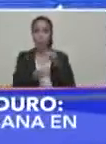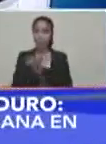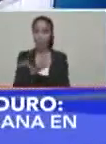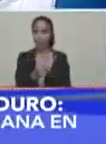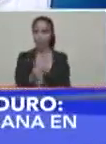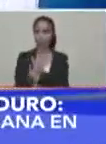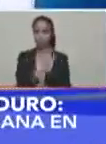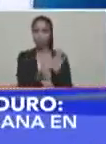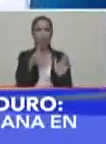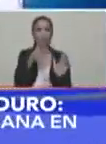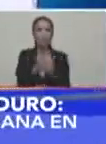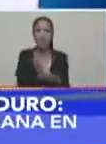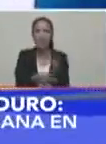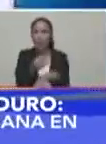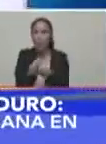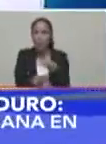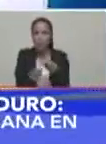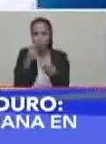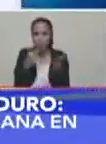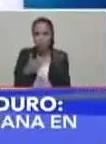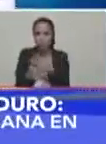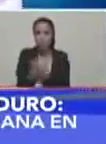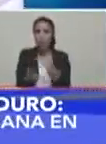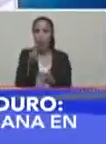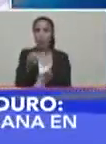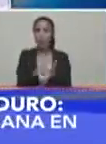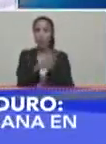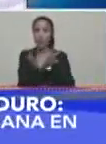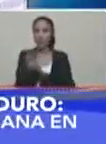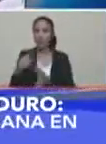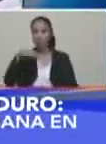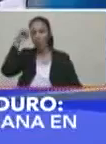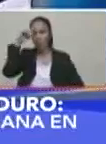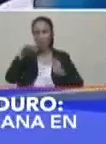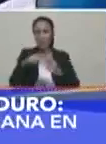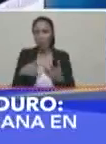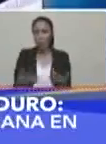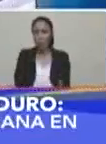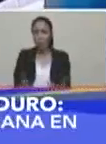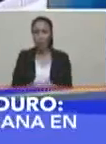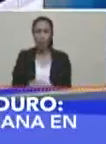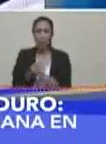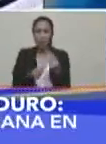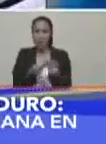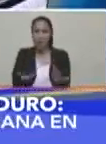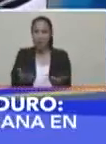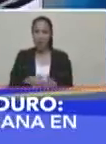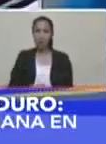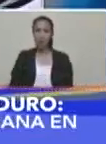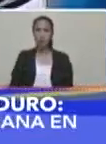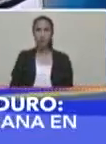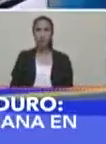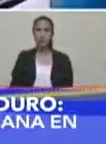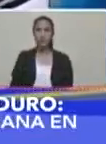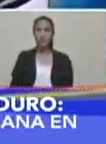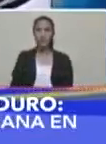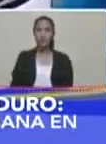100%? ¿Qué vamos a hacer de aquí al 2025? ¿Cuáles son las grandes metas del sistema de salud